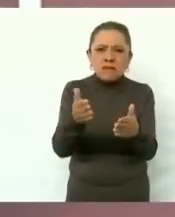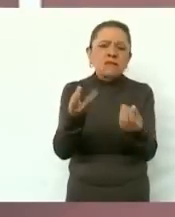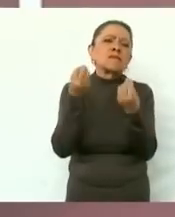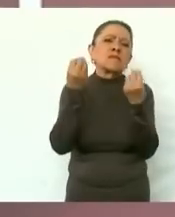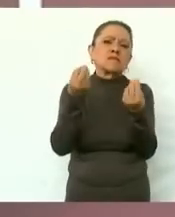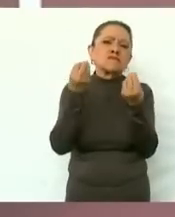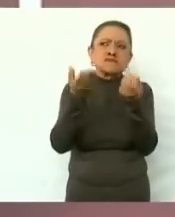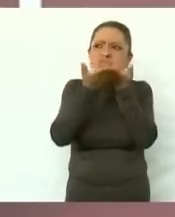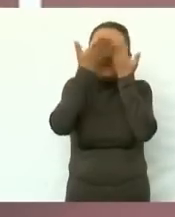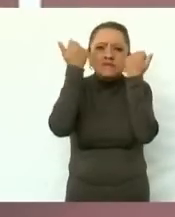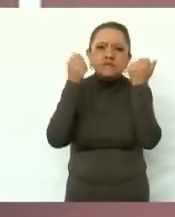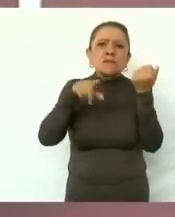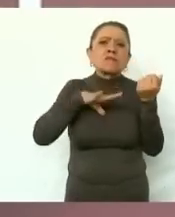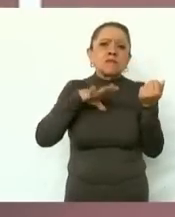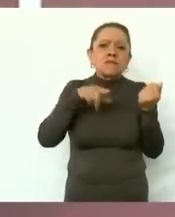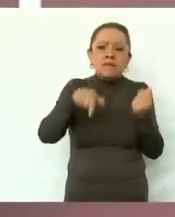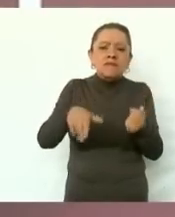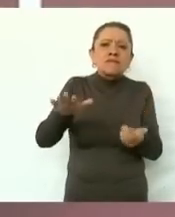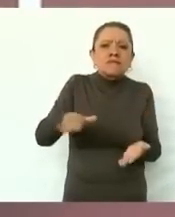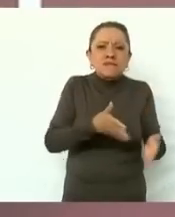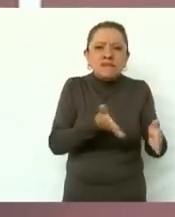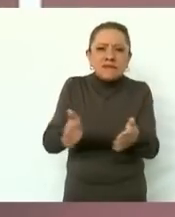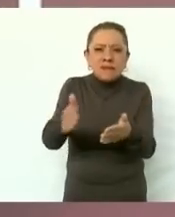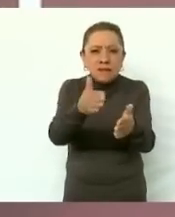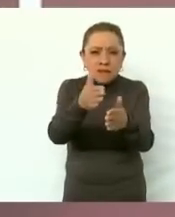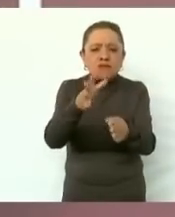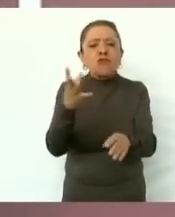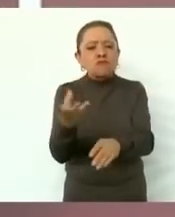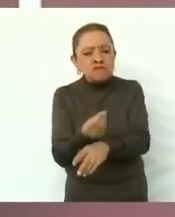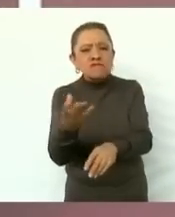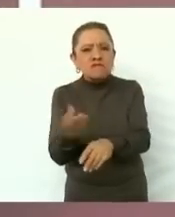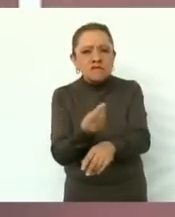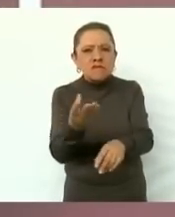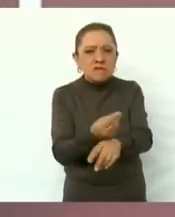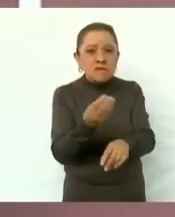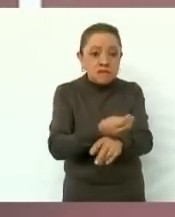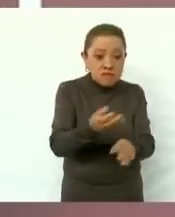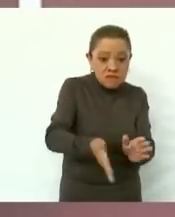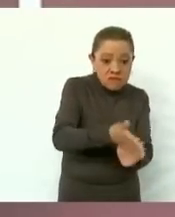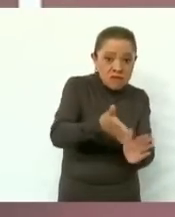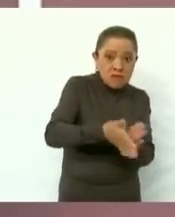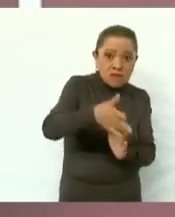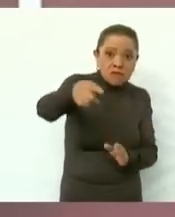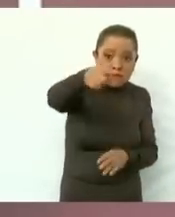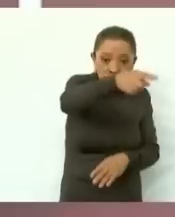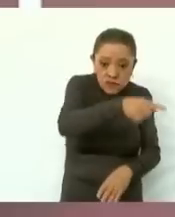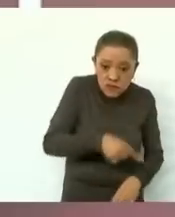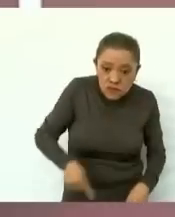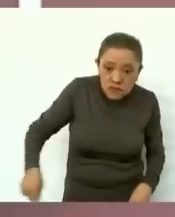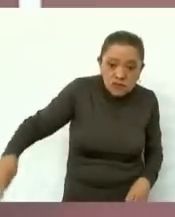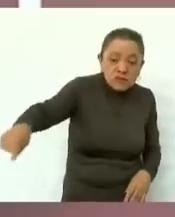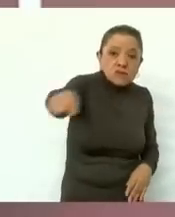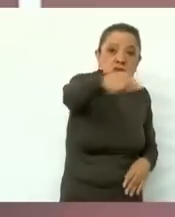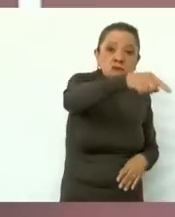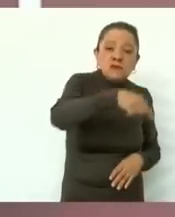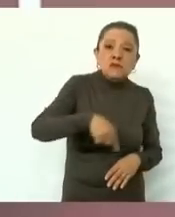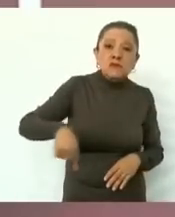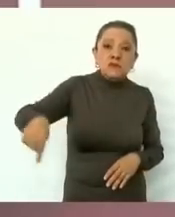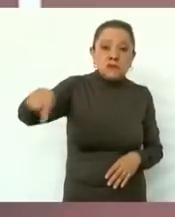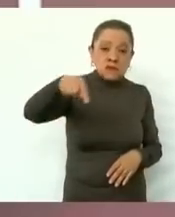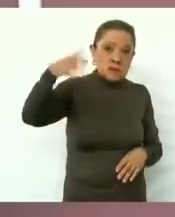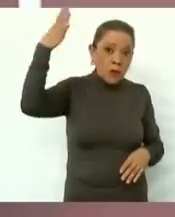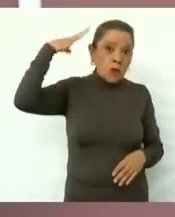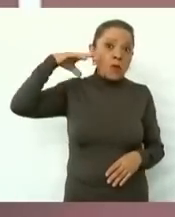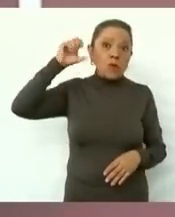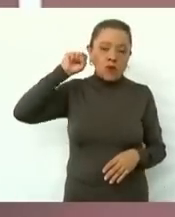malas condiciones. Entonces vamos a arreglar y a mejorar todo ese circuito que da la vuelta a todo Morelos. Es